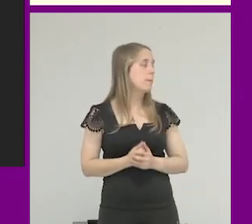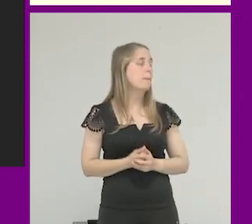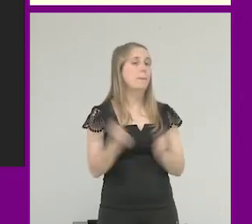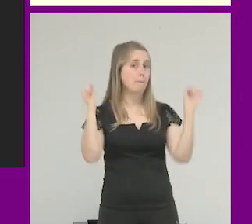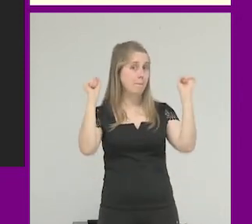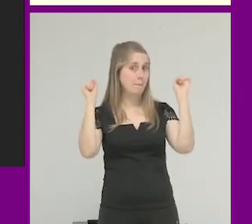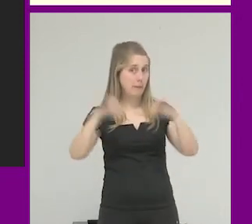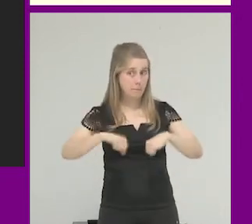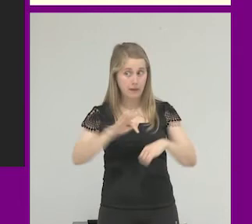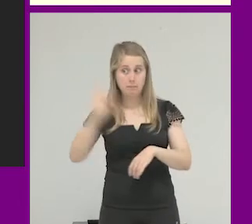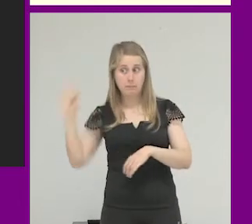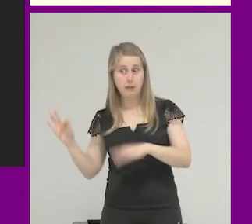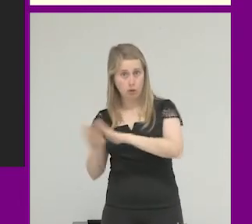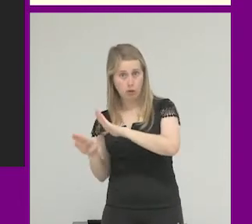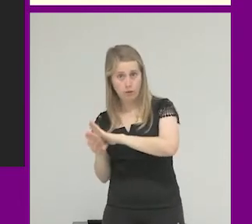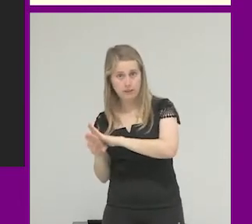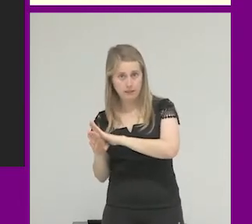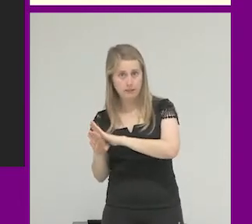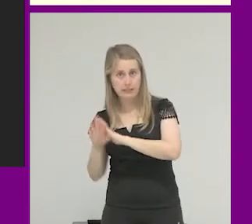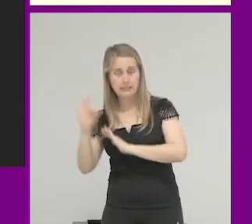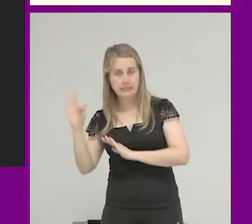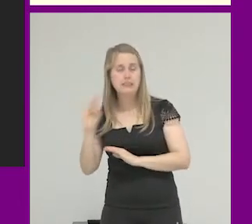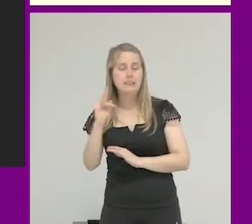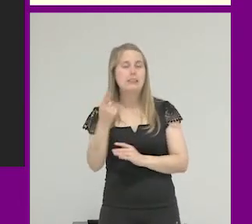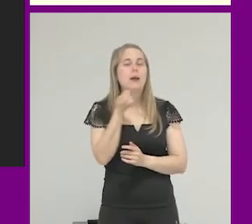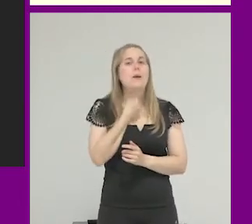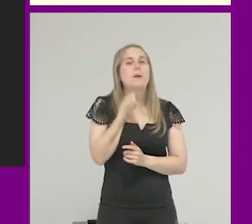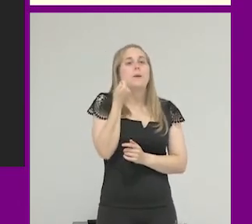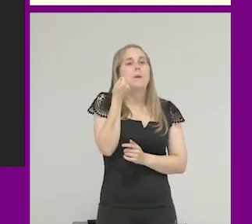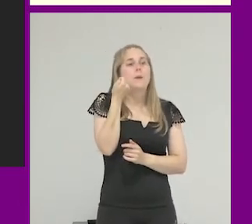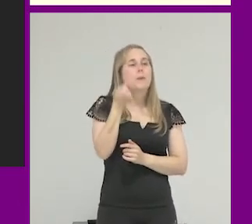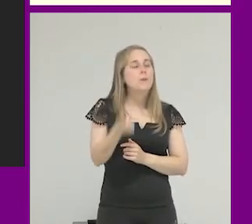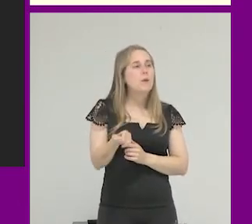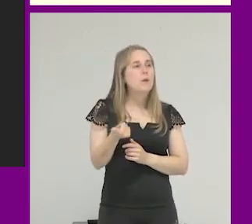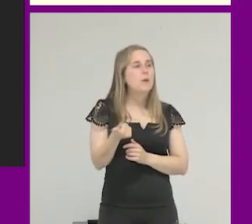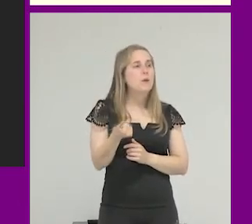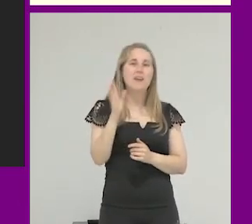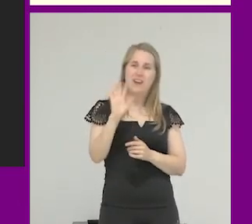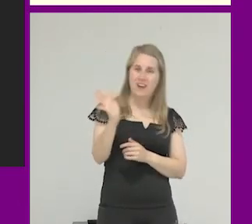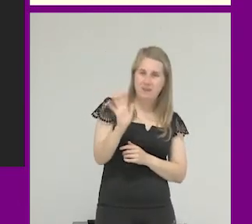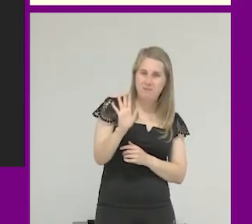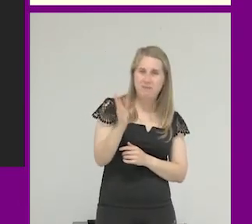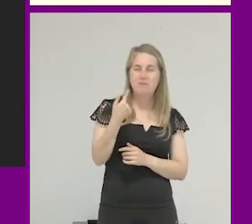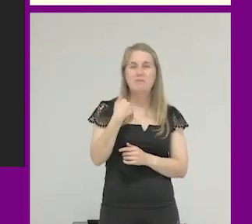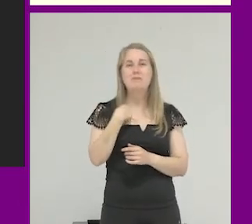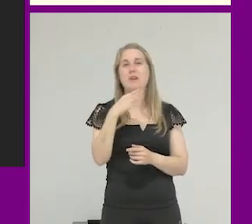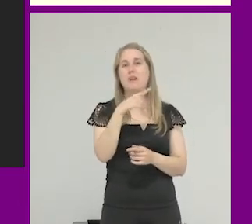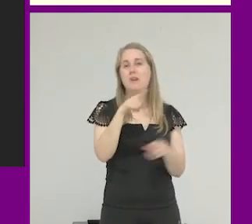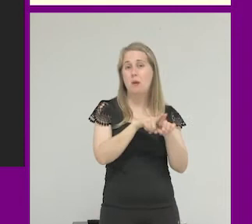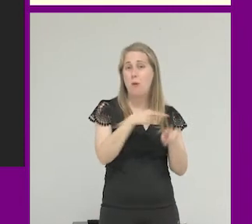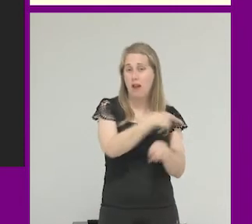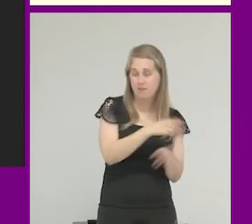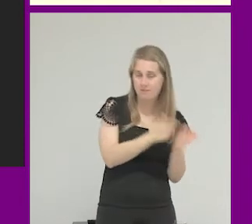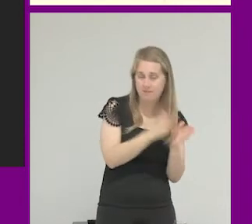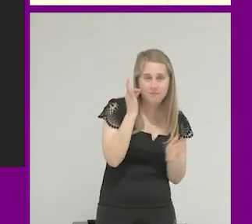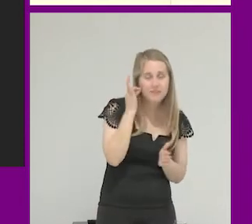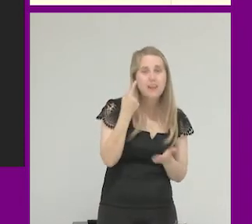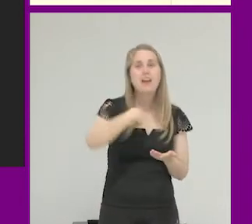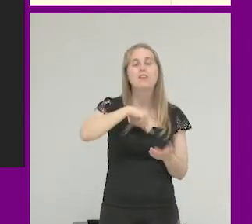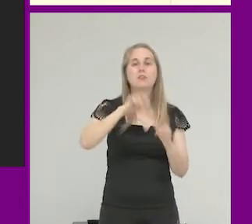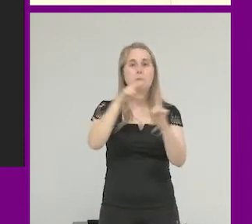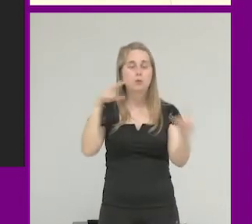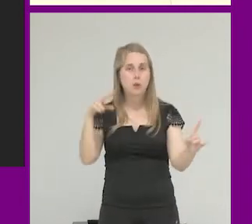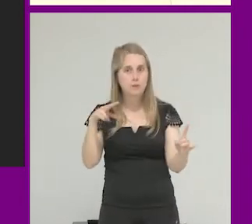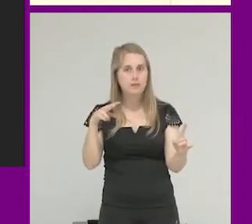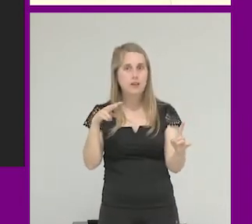Vale. Jarraituko duzu. Bai. Pizkate kaixo. Itziak esaten zuen bezala, gure begirada da